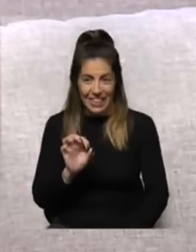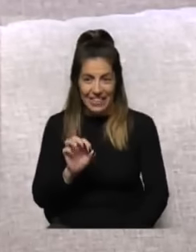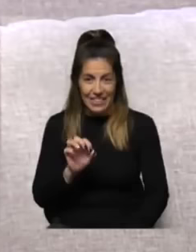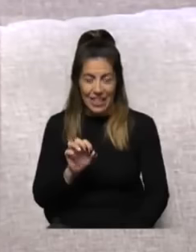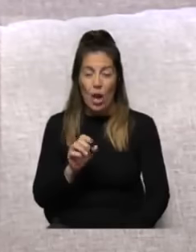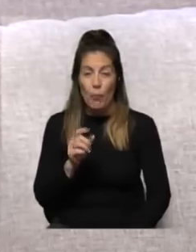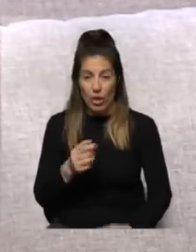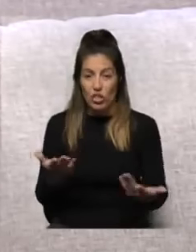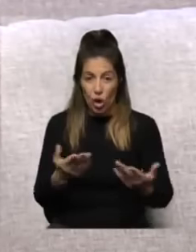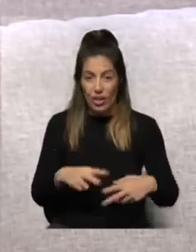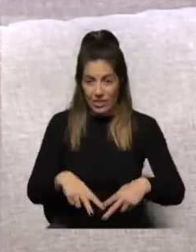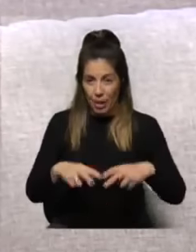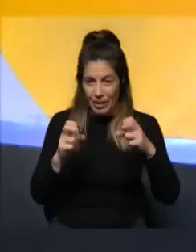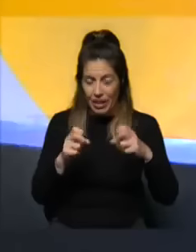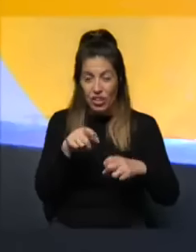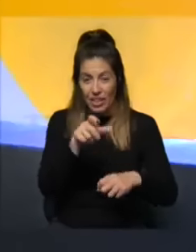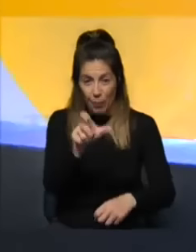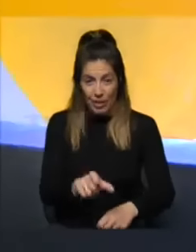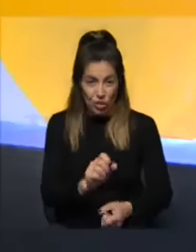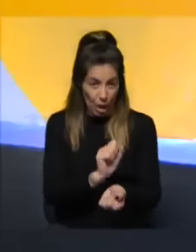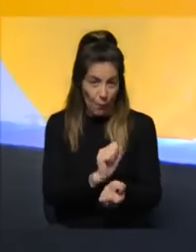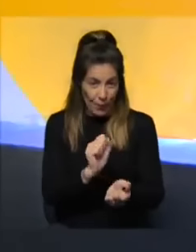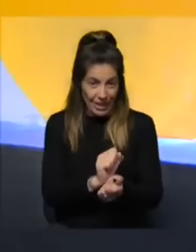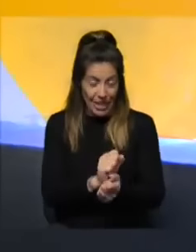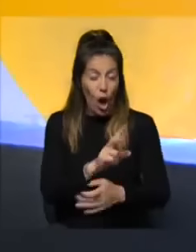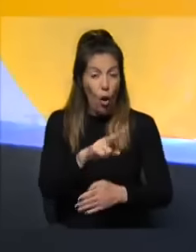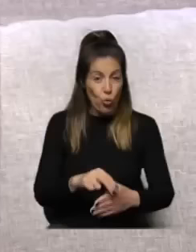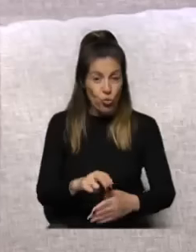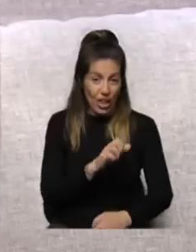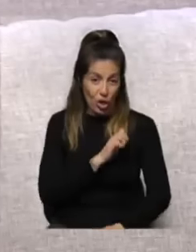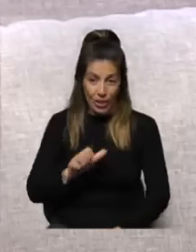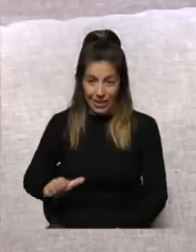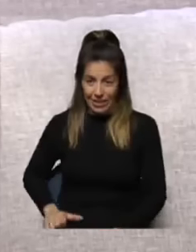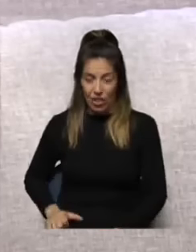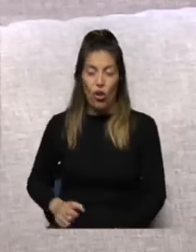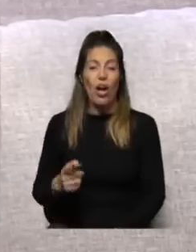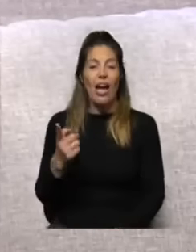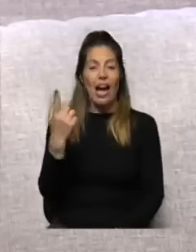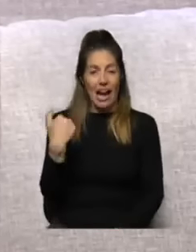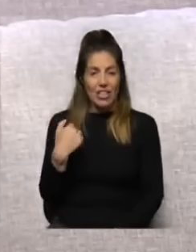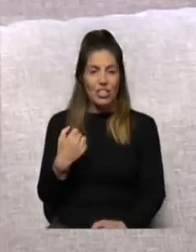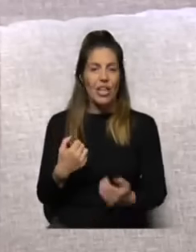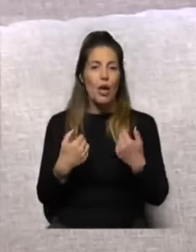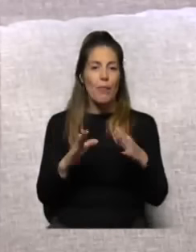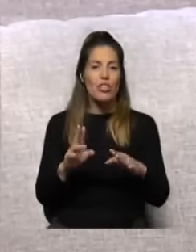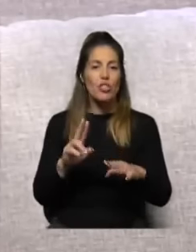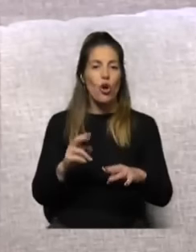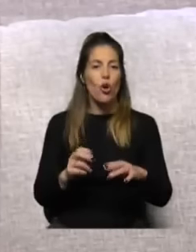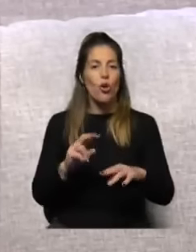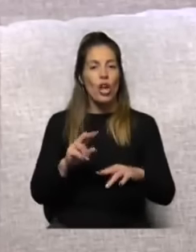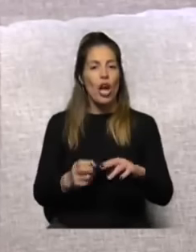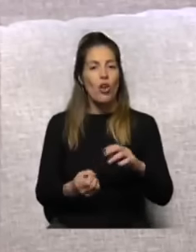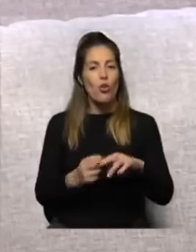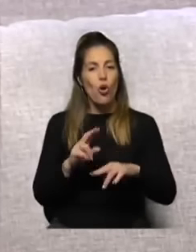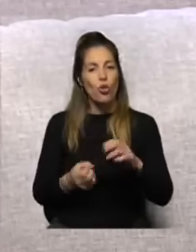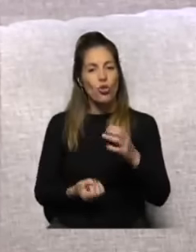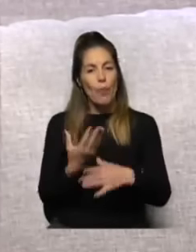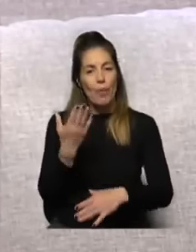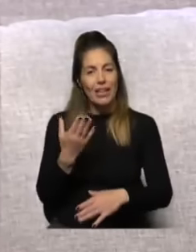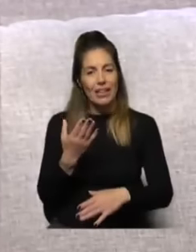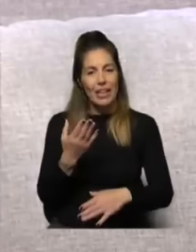también esta persona presa. Utilizando el aparato estatal. Ayer comenzó una nueva parte de nuestra historia, pero creo que en el día de ayer fue una